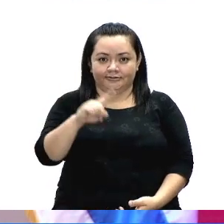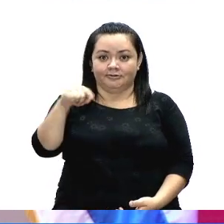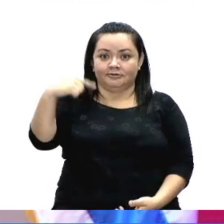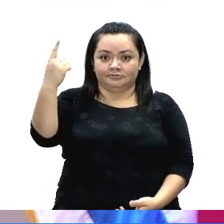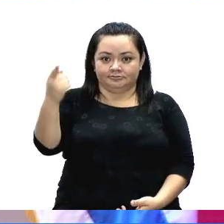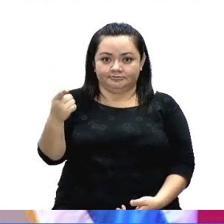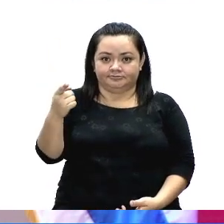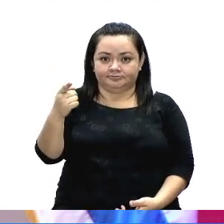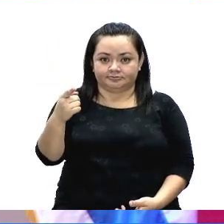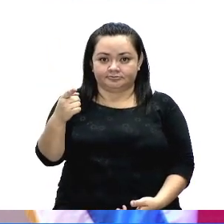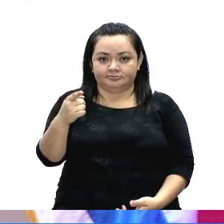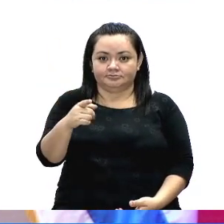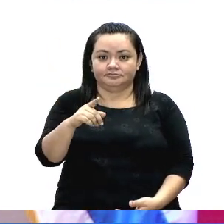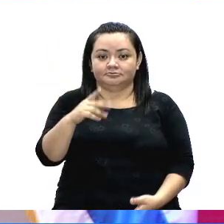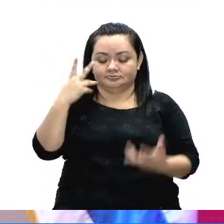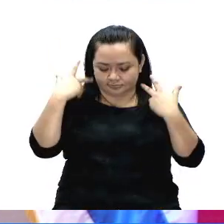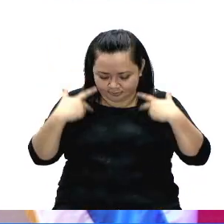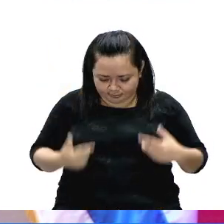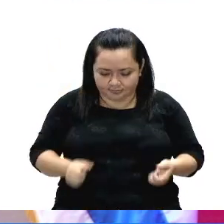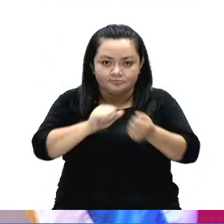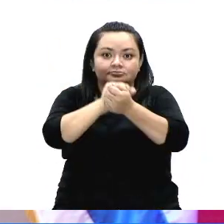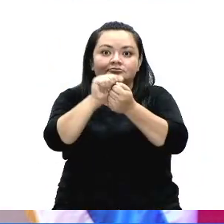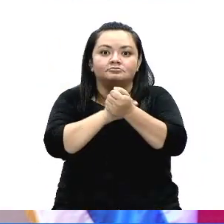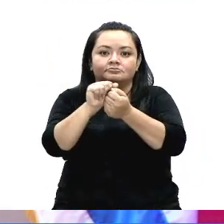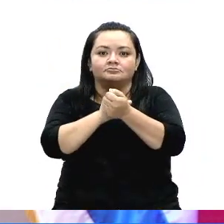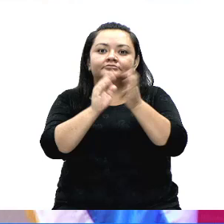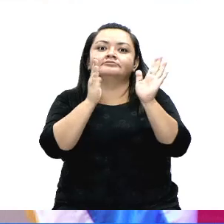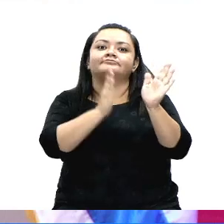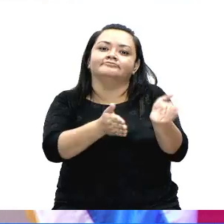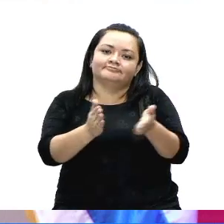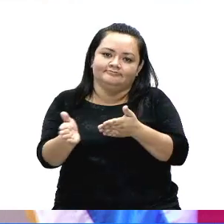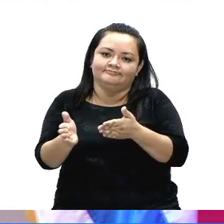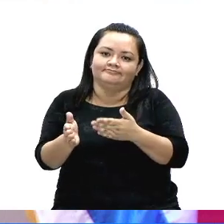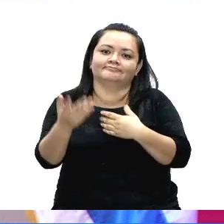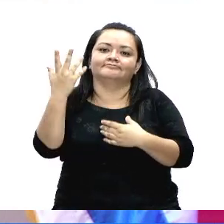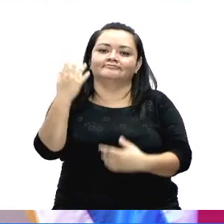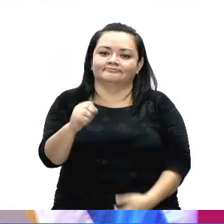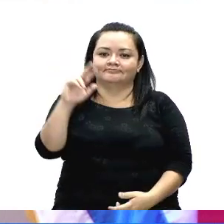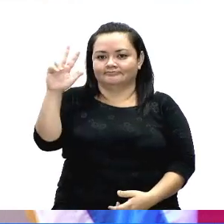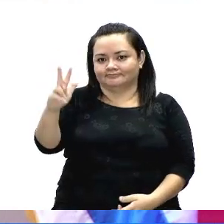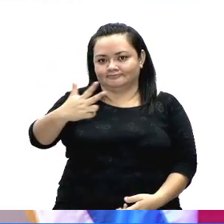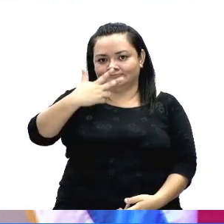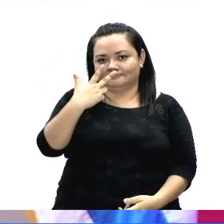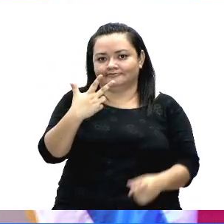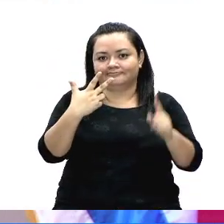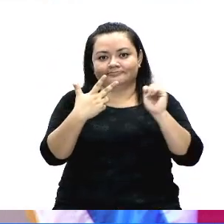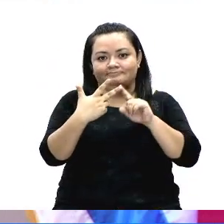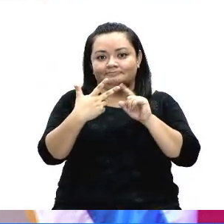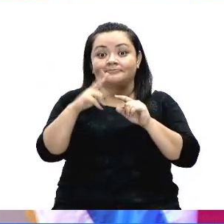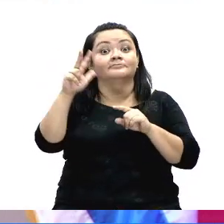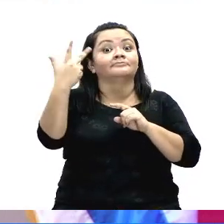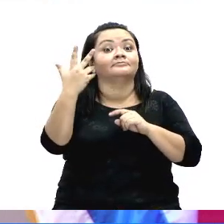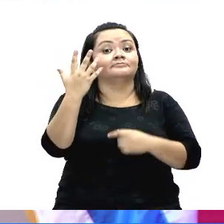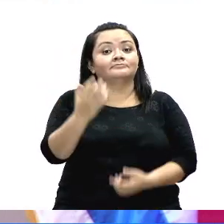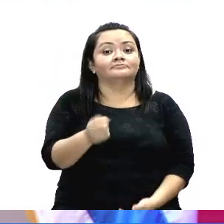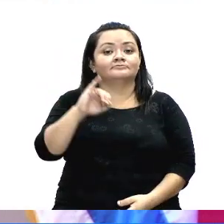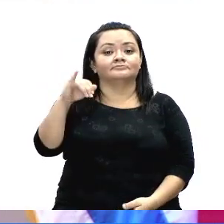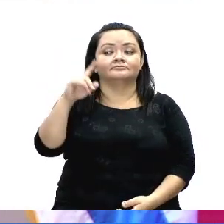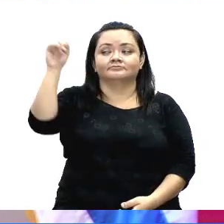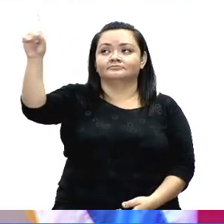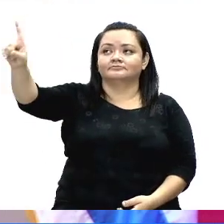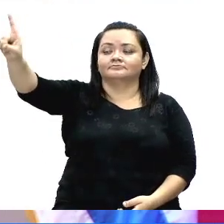y laven sus vestidos y estén preparados para el día tercero porque el tercer día jehová